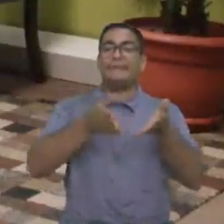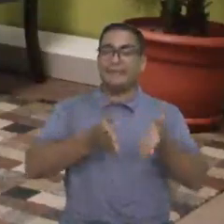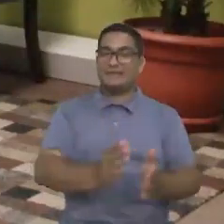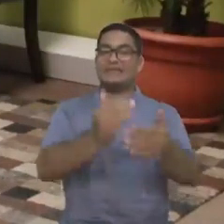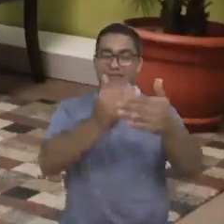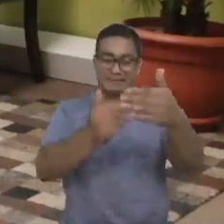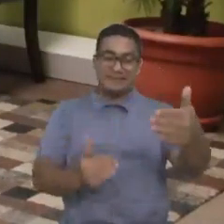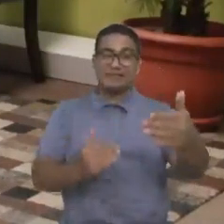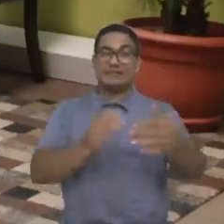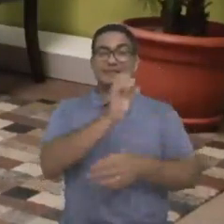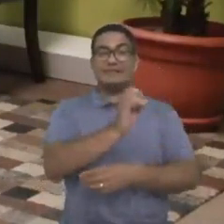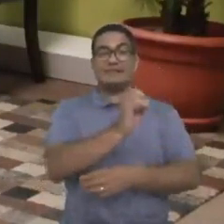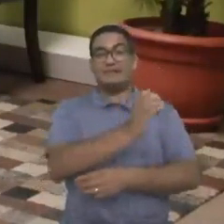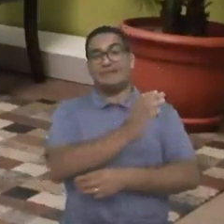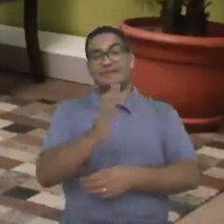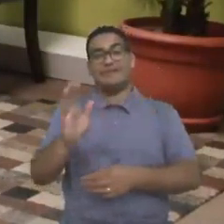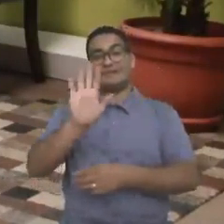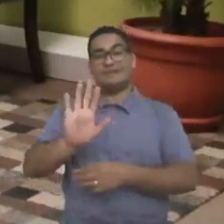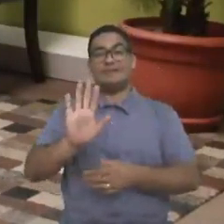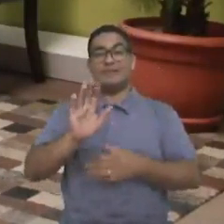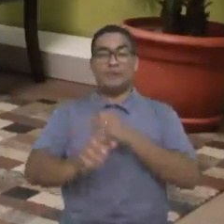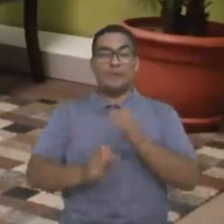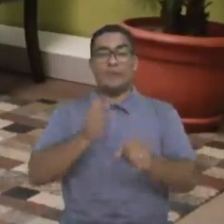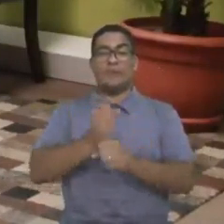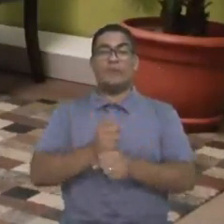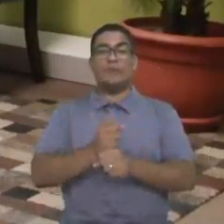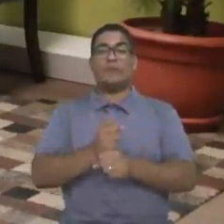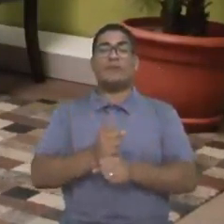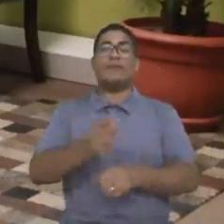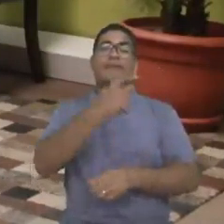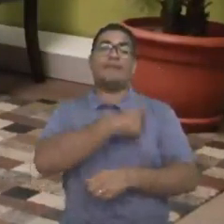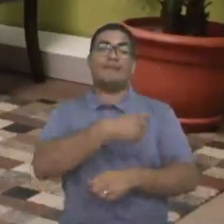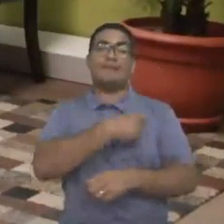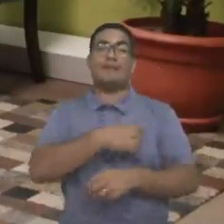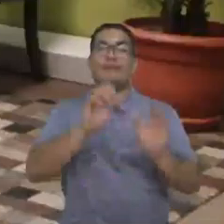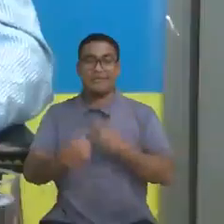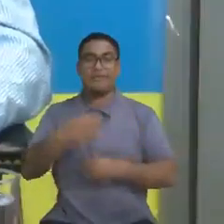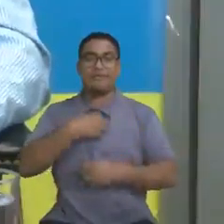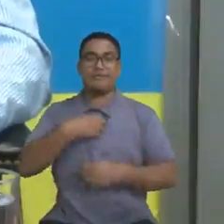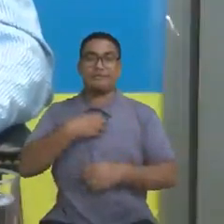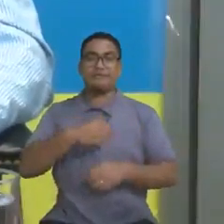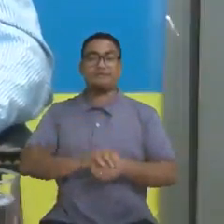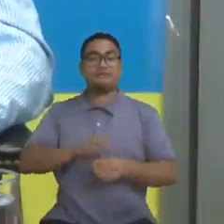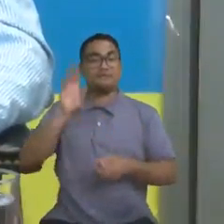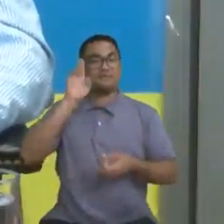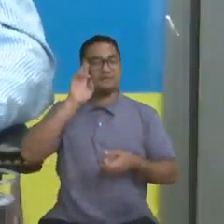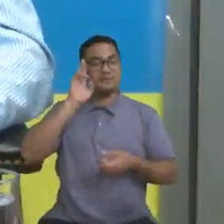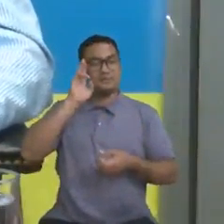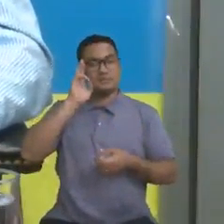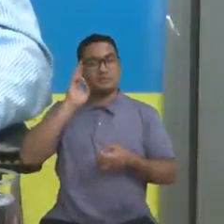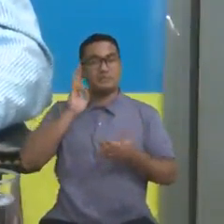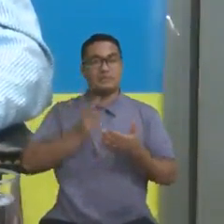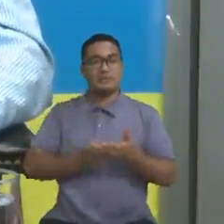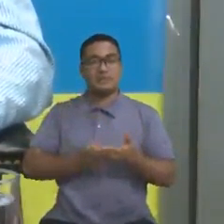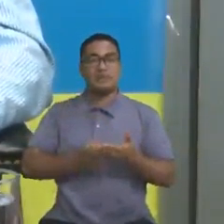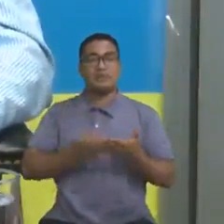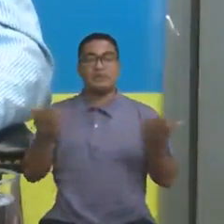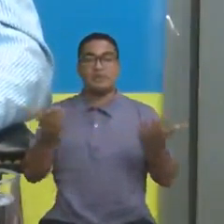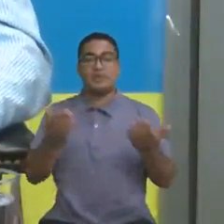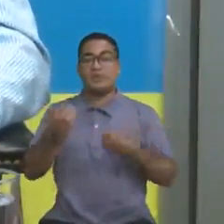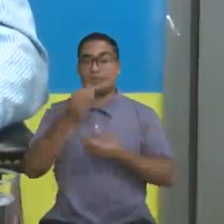años. ¿Quiere decir que esos 264.000 son los niños y niñas que tenemos, que viven aquí en Managua, o sea, en